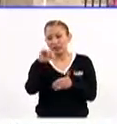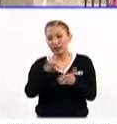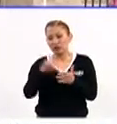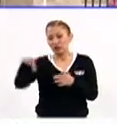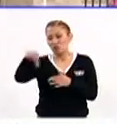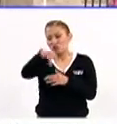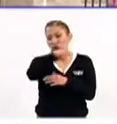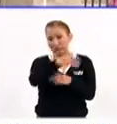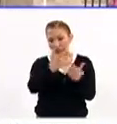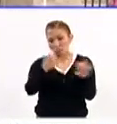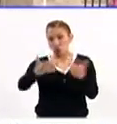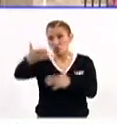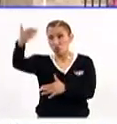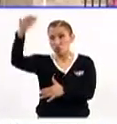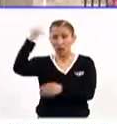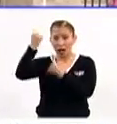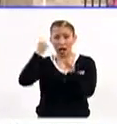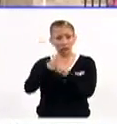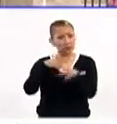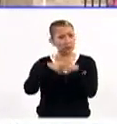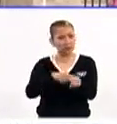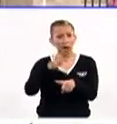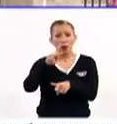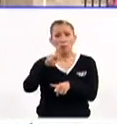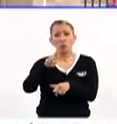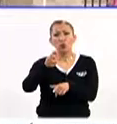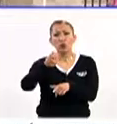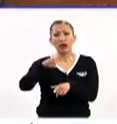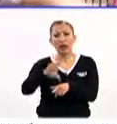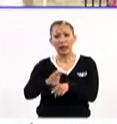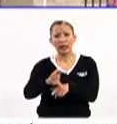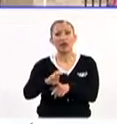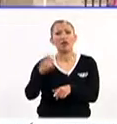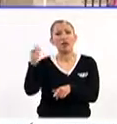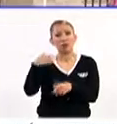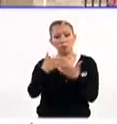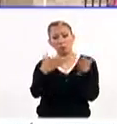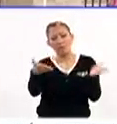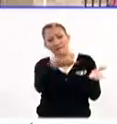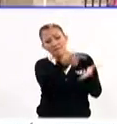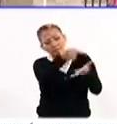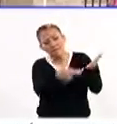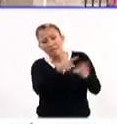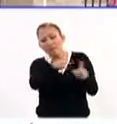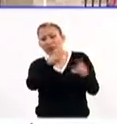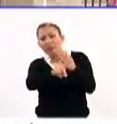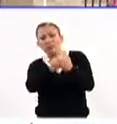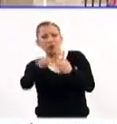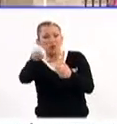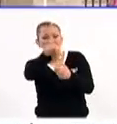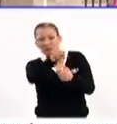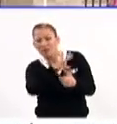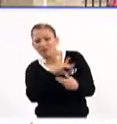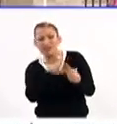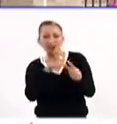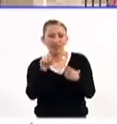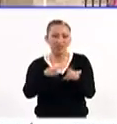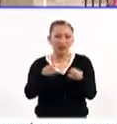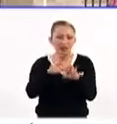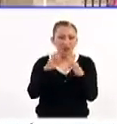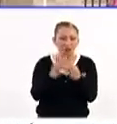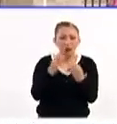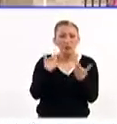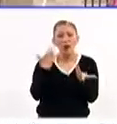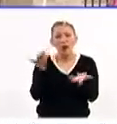históricos, que ya desde hace varios años mantiene el PUEC, es una ventana para presentar distintas problemáticas, distintas